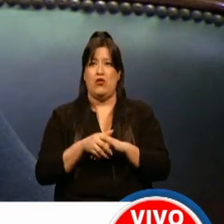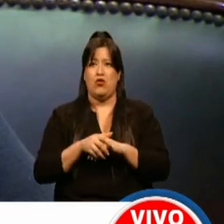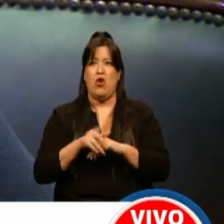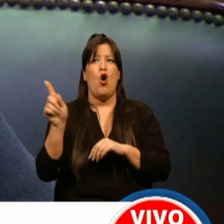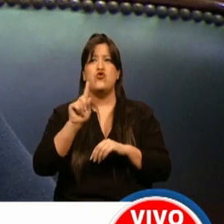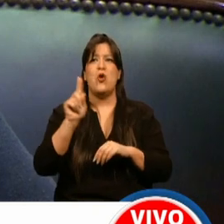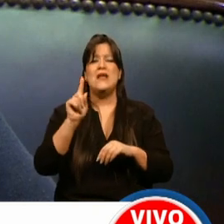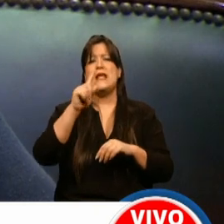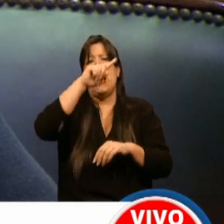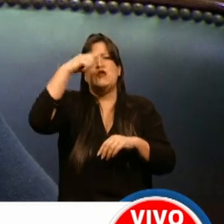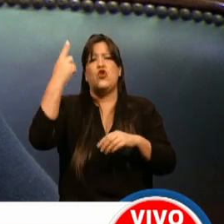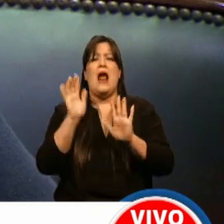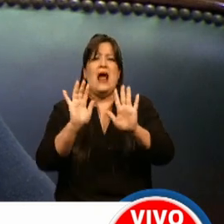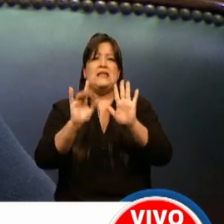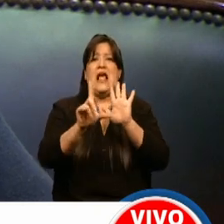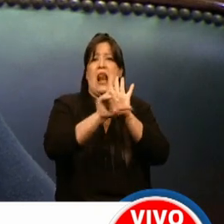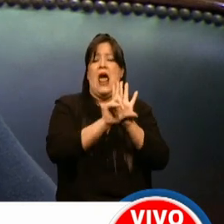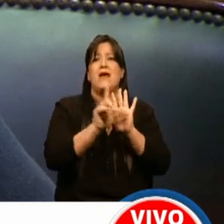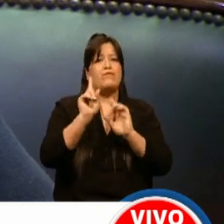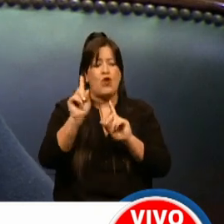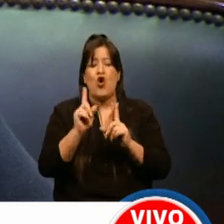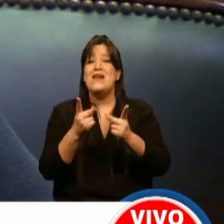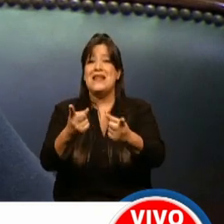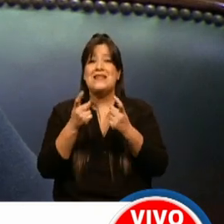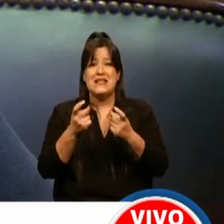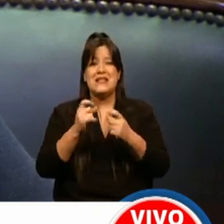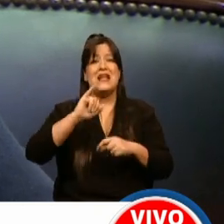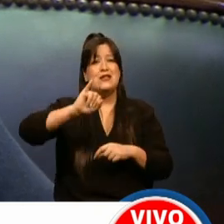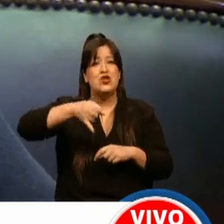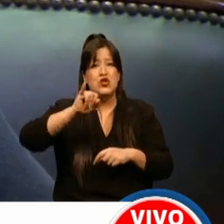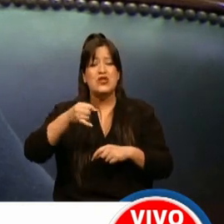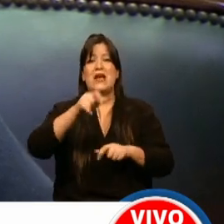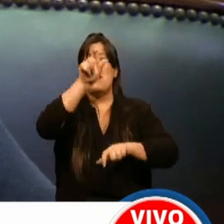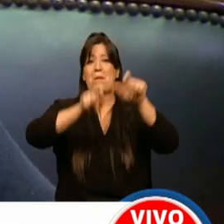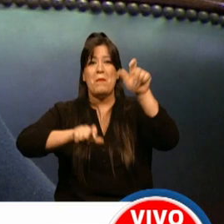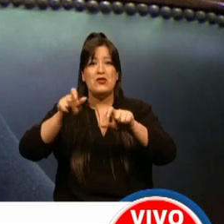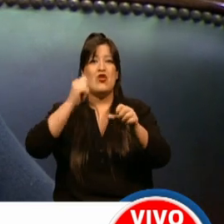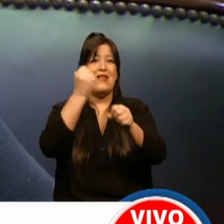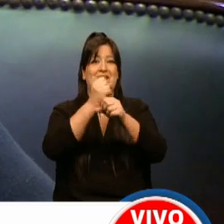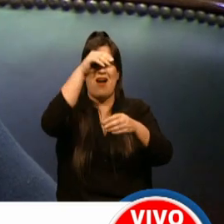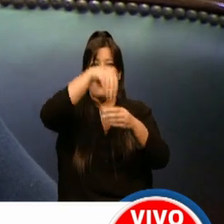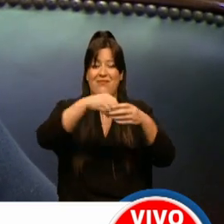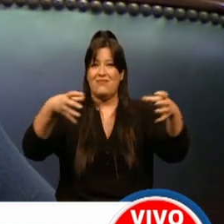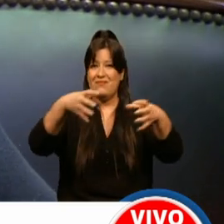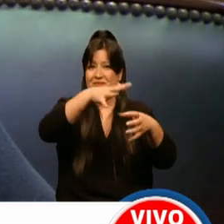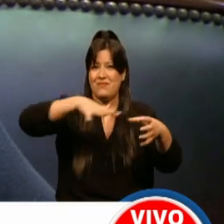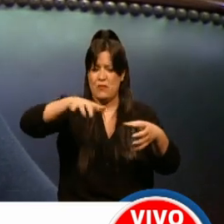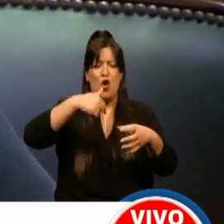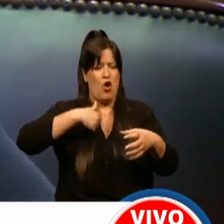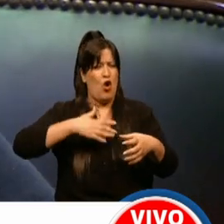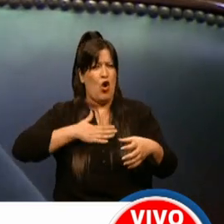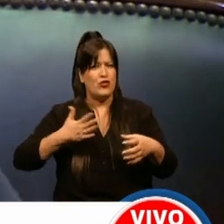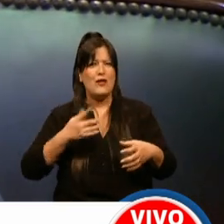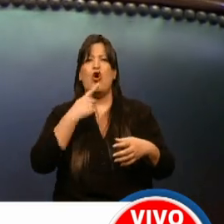nacionaliza porque tengamos una ley vamos a necesitar que los integrantes de los colectivos y celebro como acá se dijo